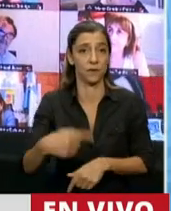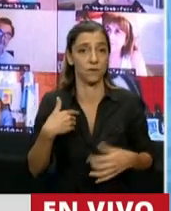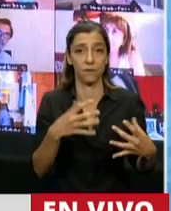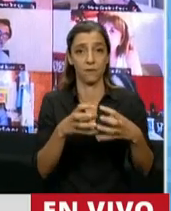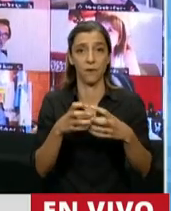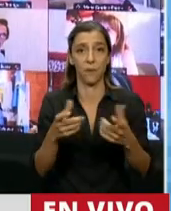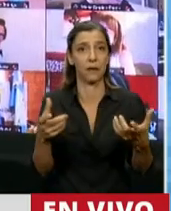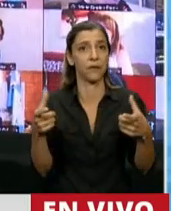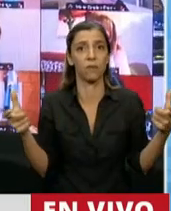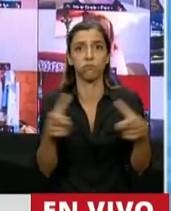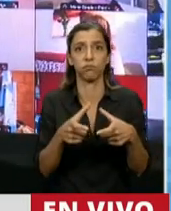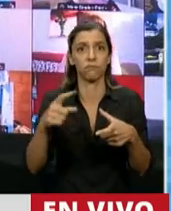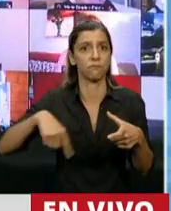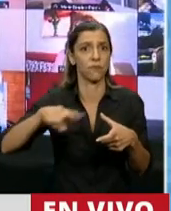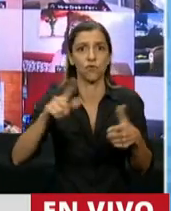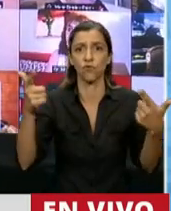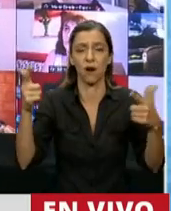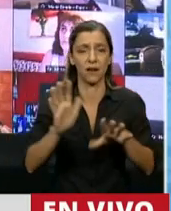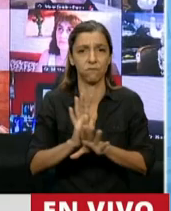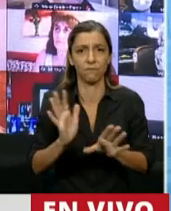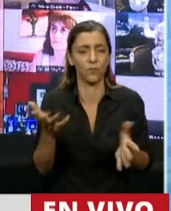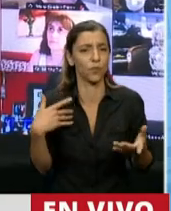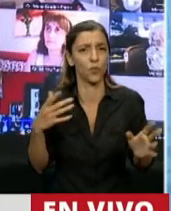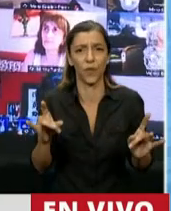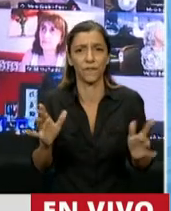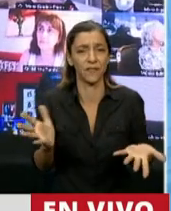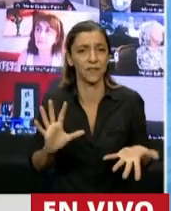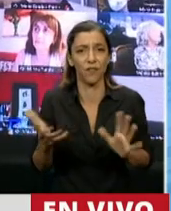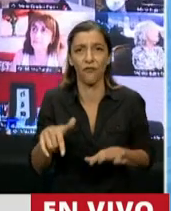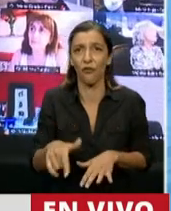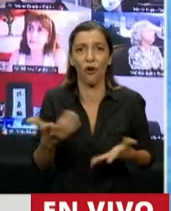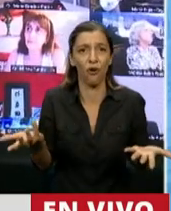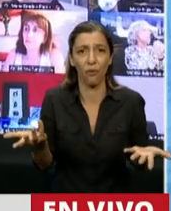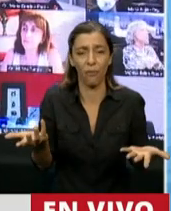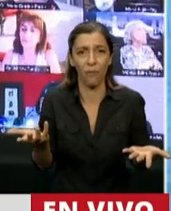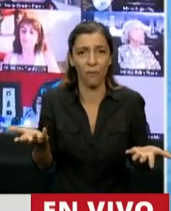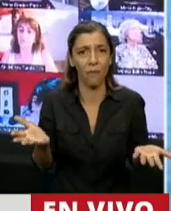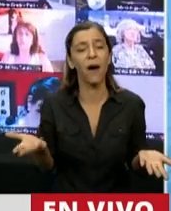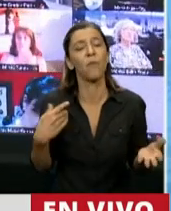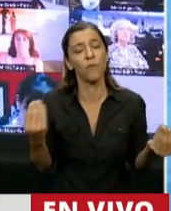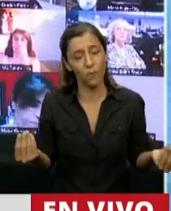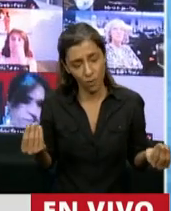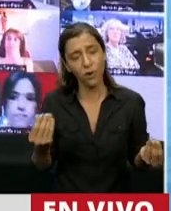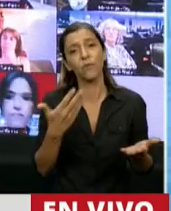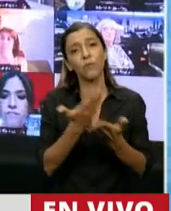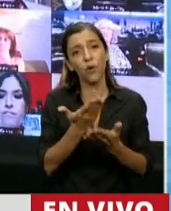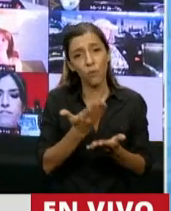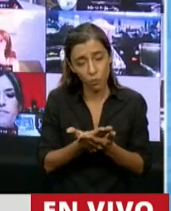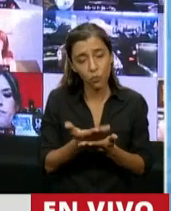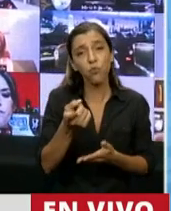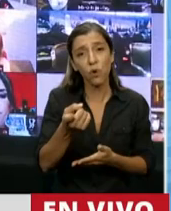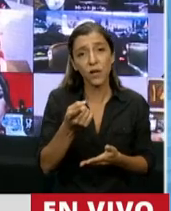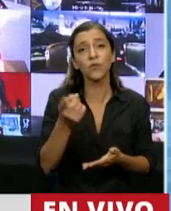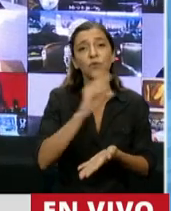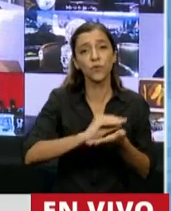es muy difícil muy difícil muy por eso la propuesta de la diputada moreau es que se verifique el